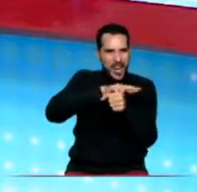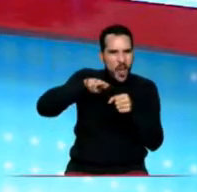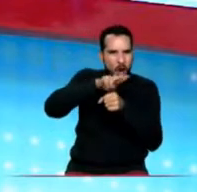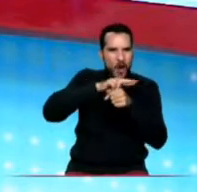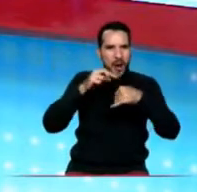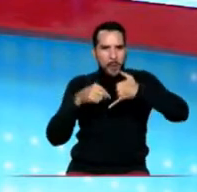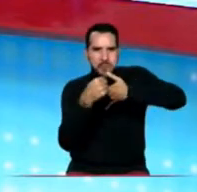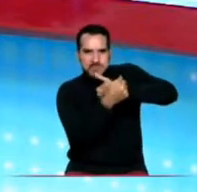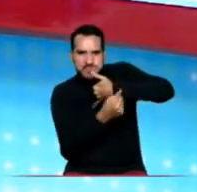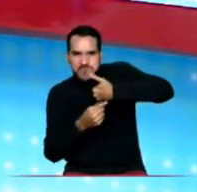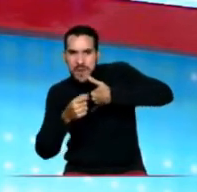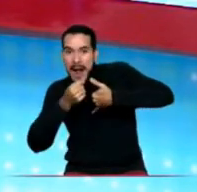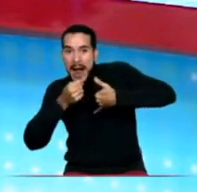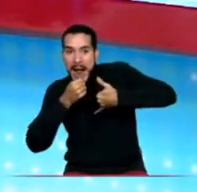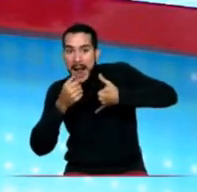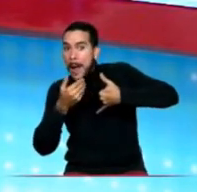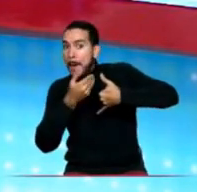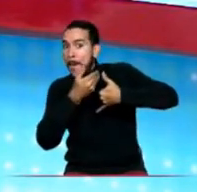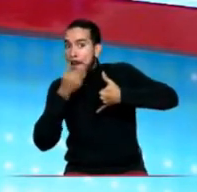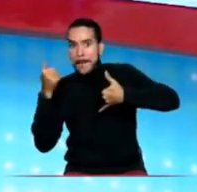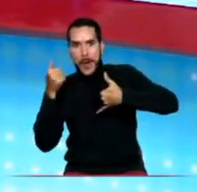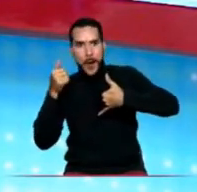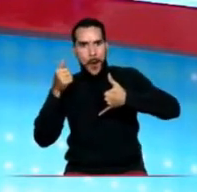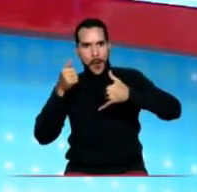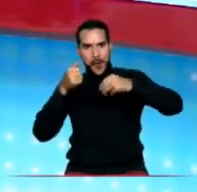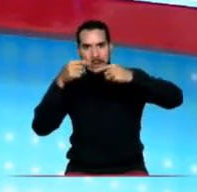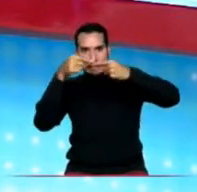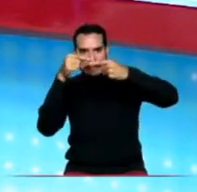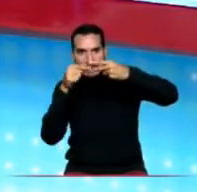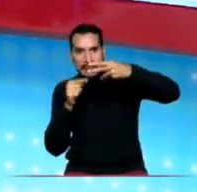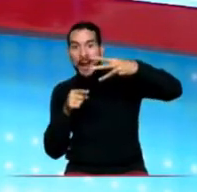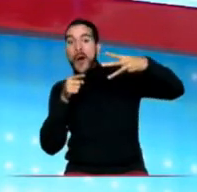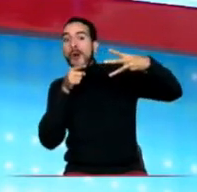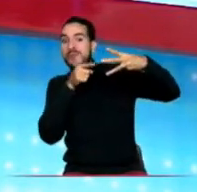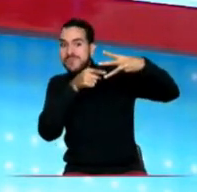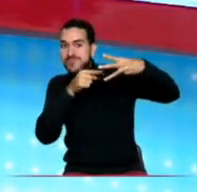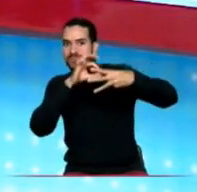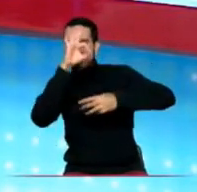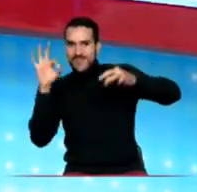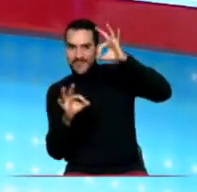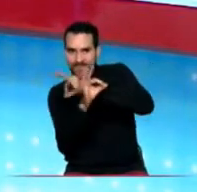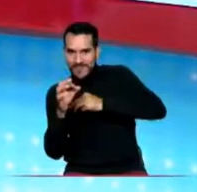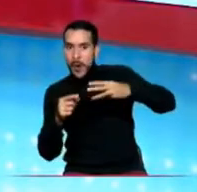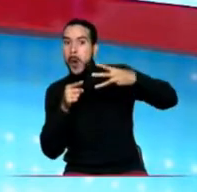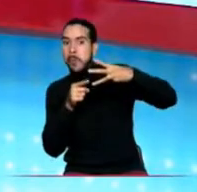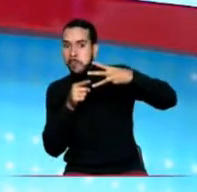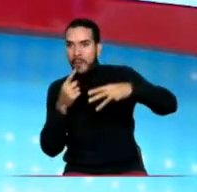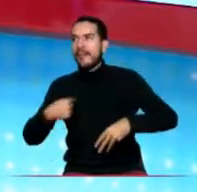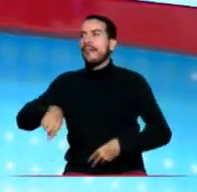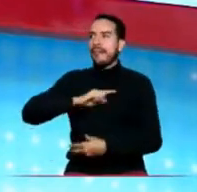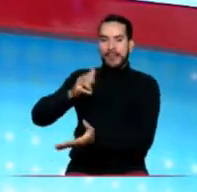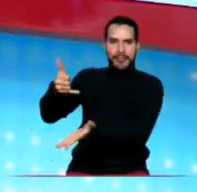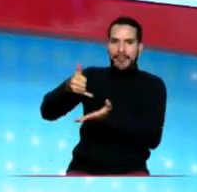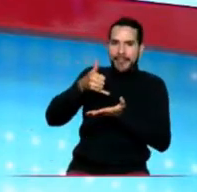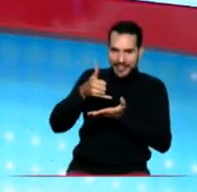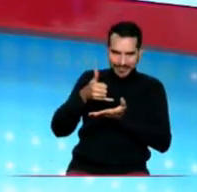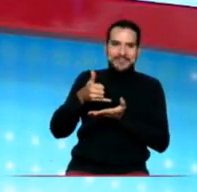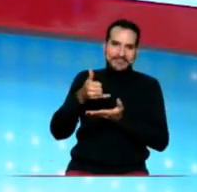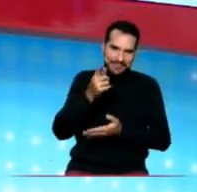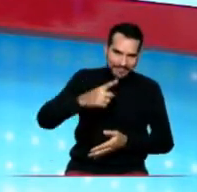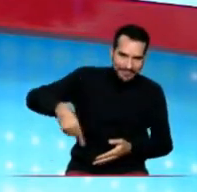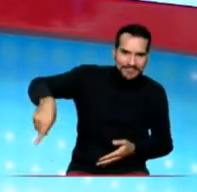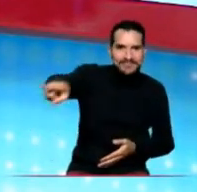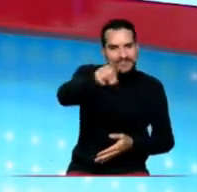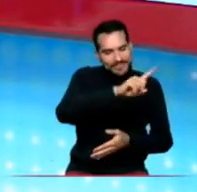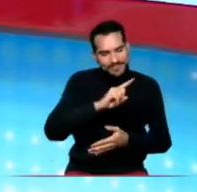Gigi, representar a la región en estos importantes premios es un honor que compartimos con ustedes, que lo hacen posible, y son ustedes